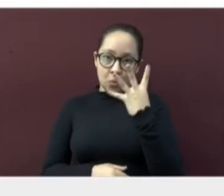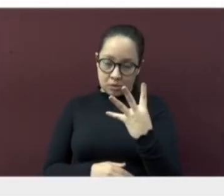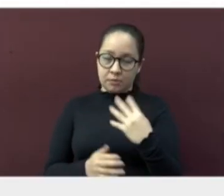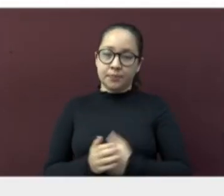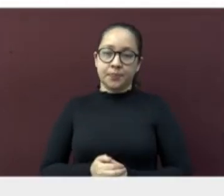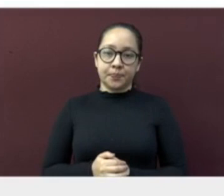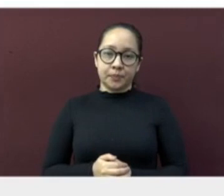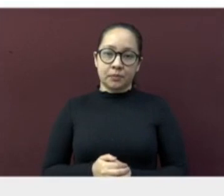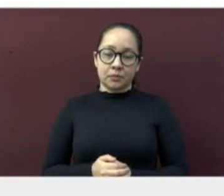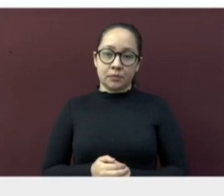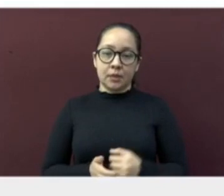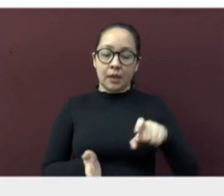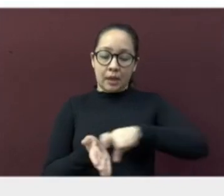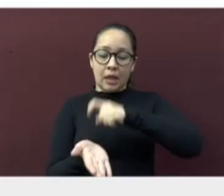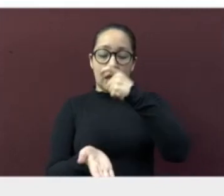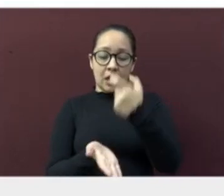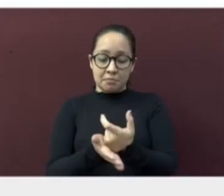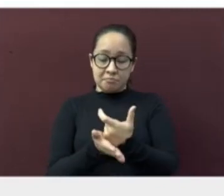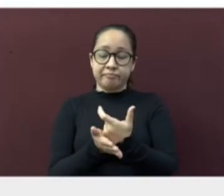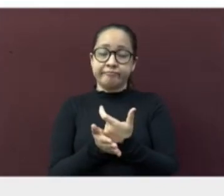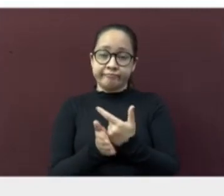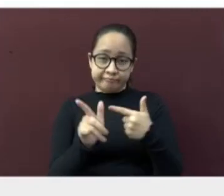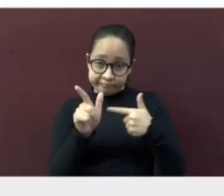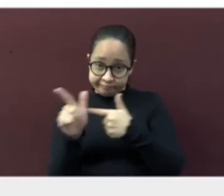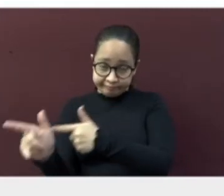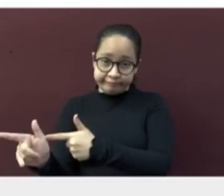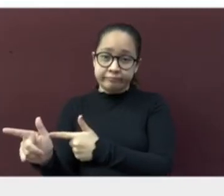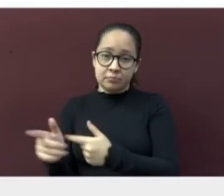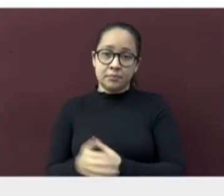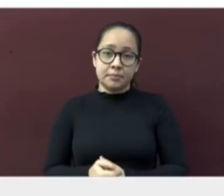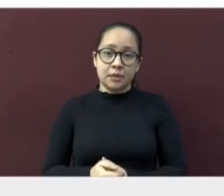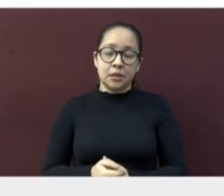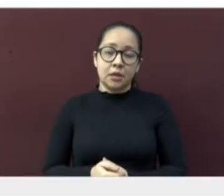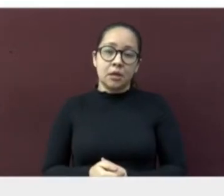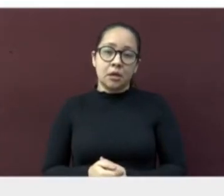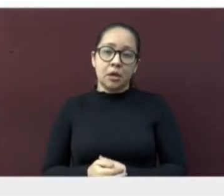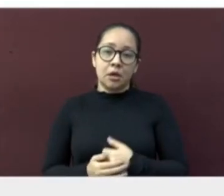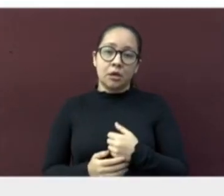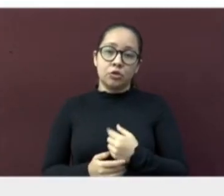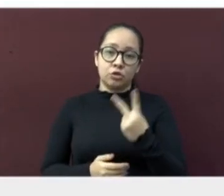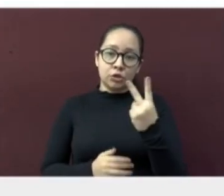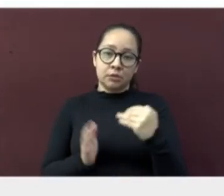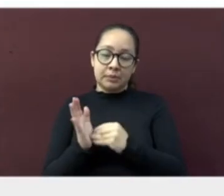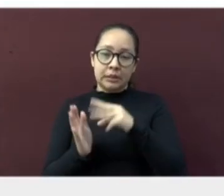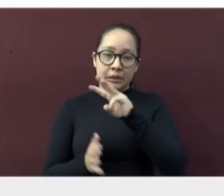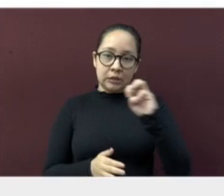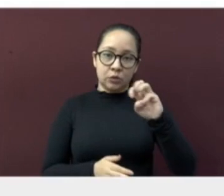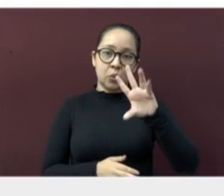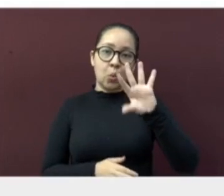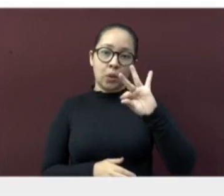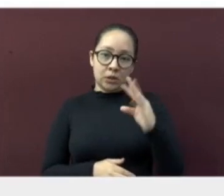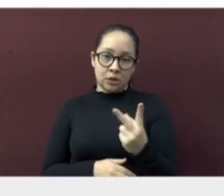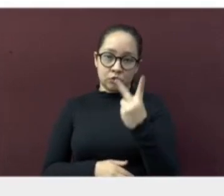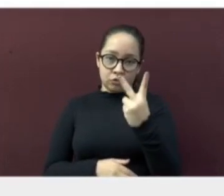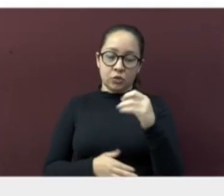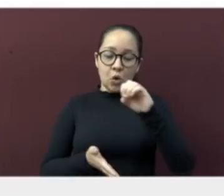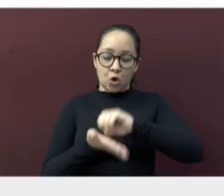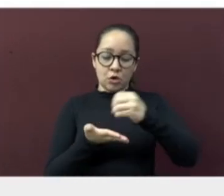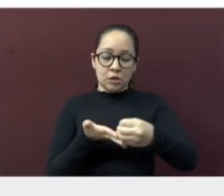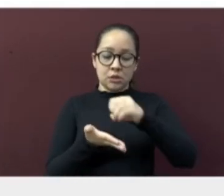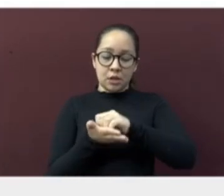positivos xalapa continúa con la actividad con 2 mil 342 orizaba